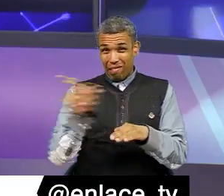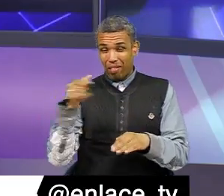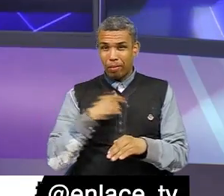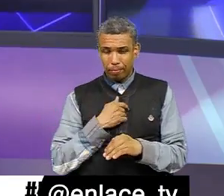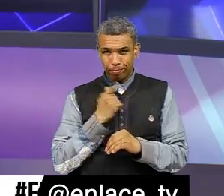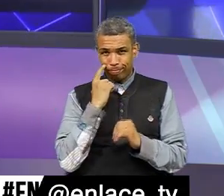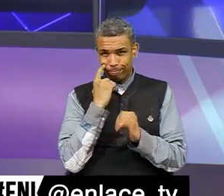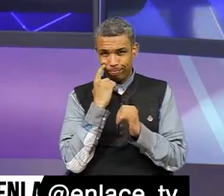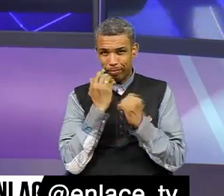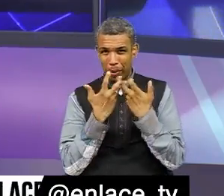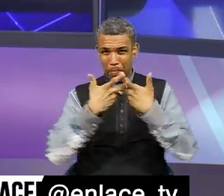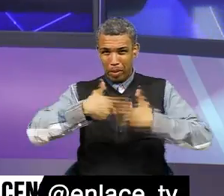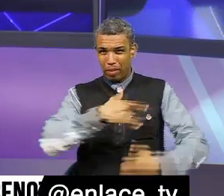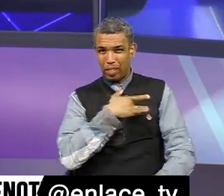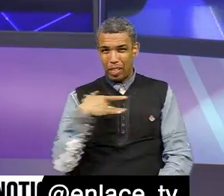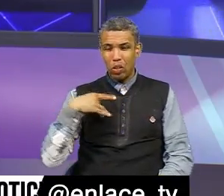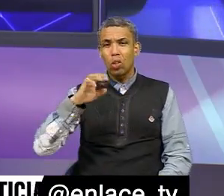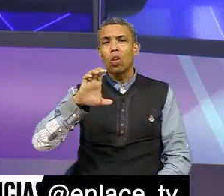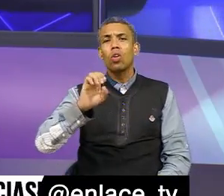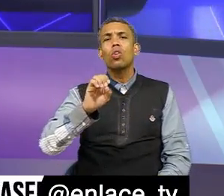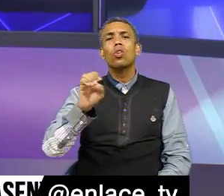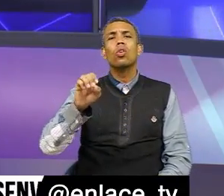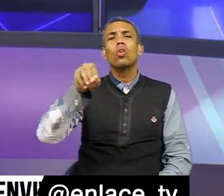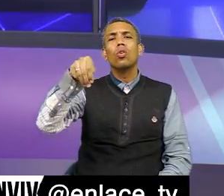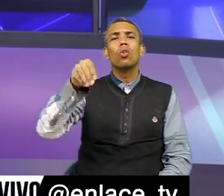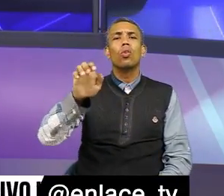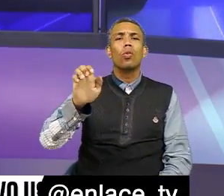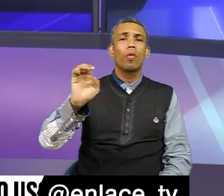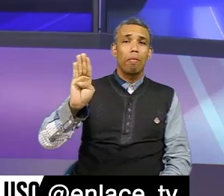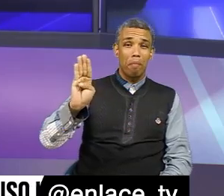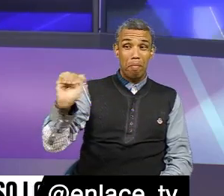EPS con la clínica supera los 1.000 millones de pesos.